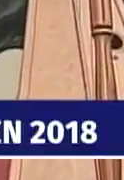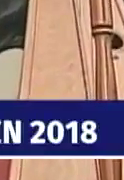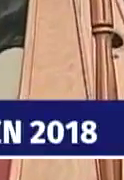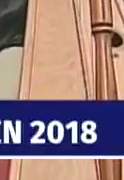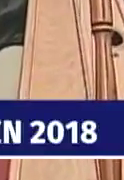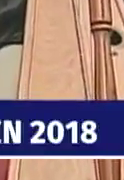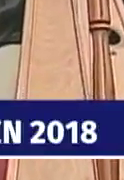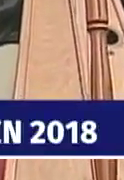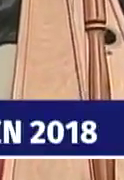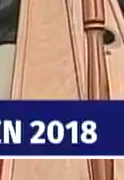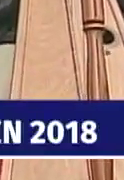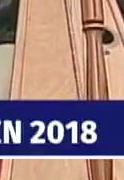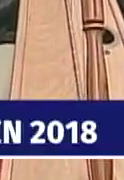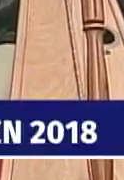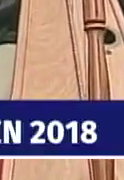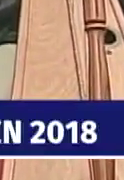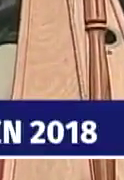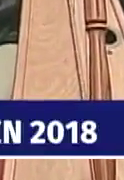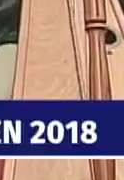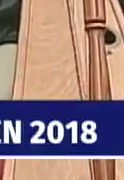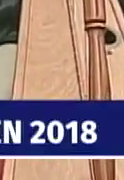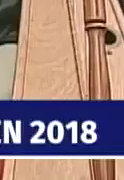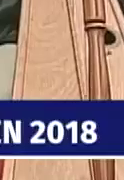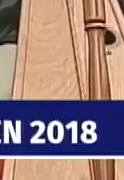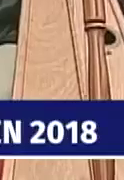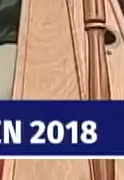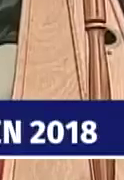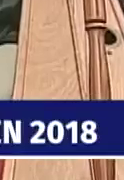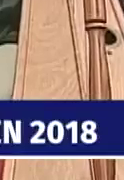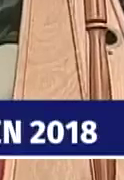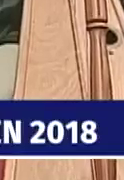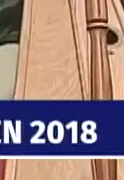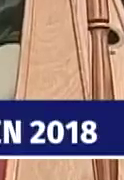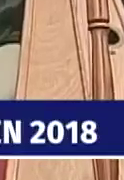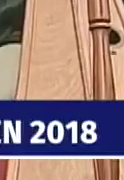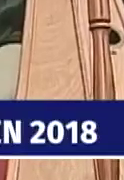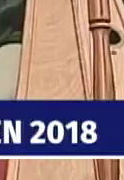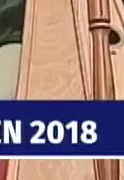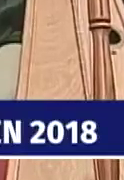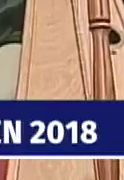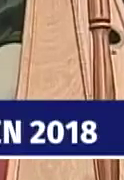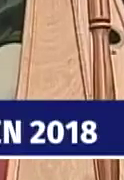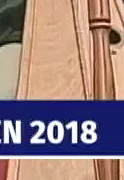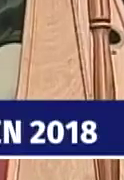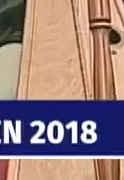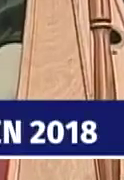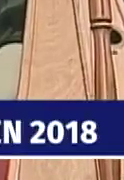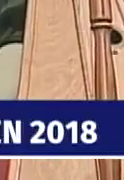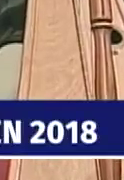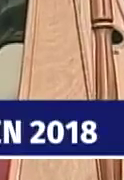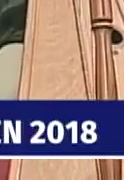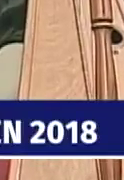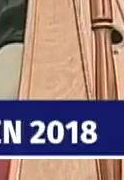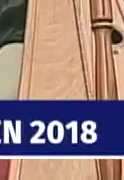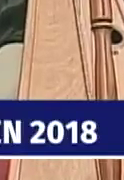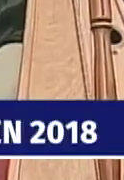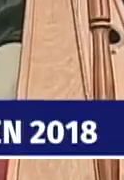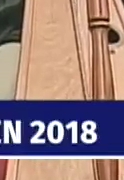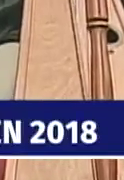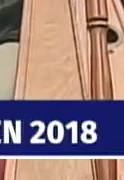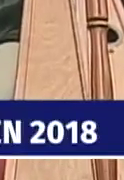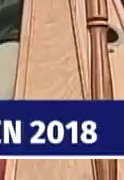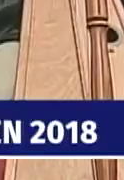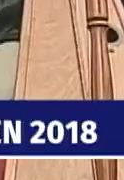nuestra Venezuela. El estrechón de manos, las sonrisas, los abrazos de la máxima autoridad venezolana en esta